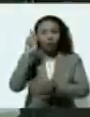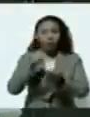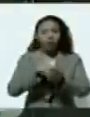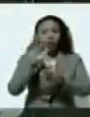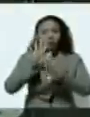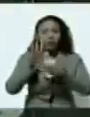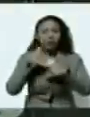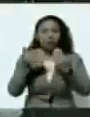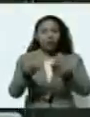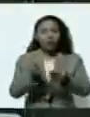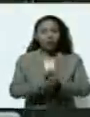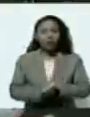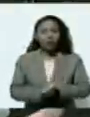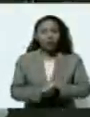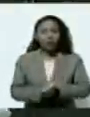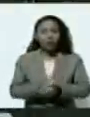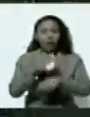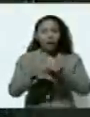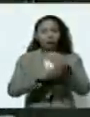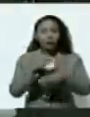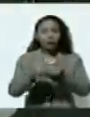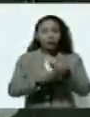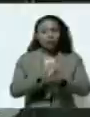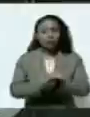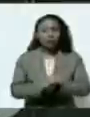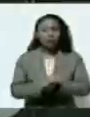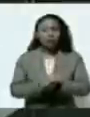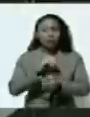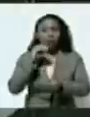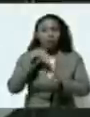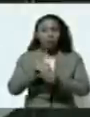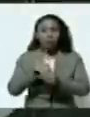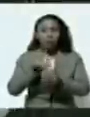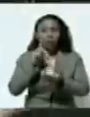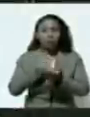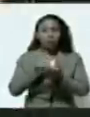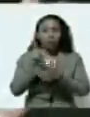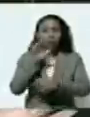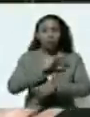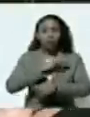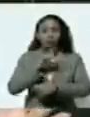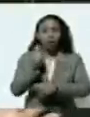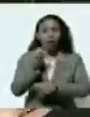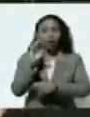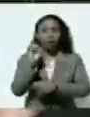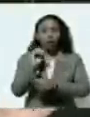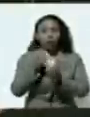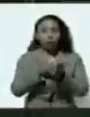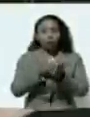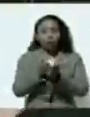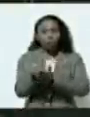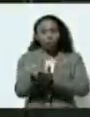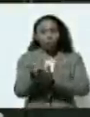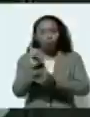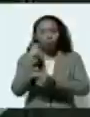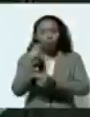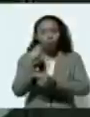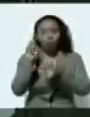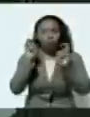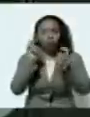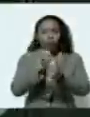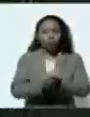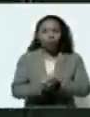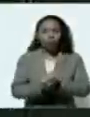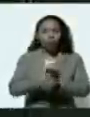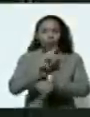que fungían o estaban parte del señor Garófalo. Y me quiero salir un poco de el tema